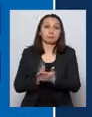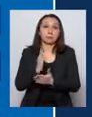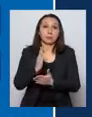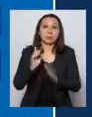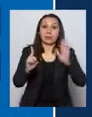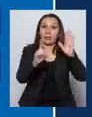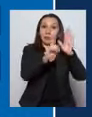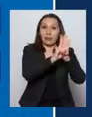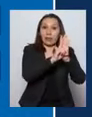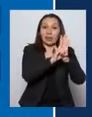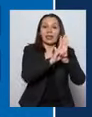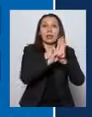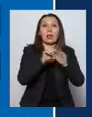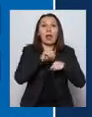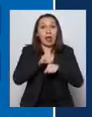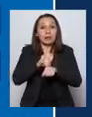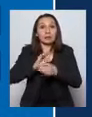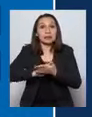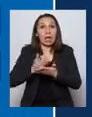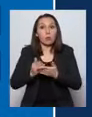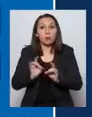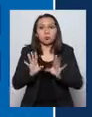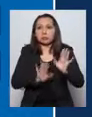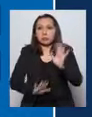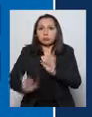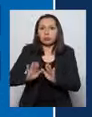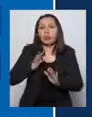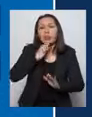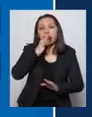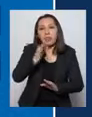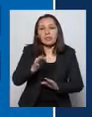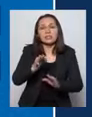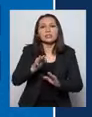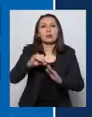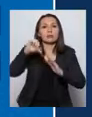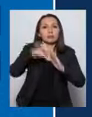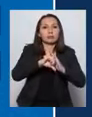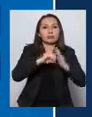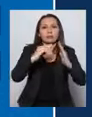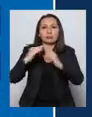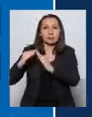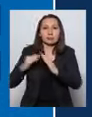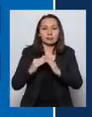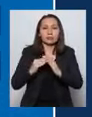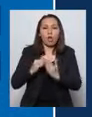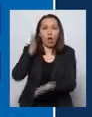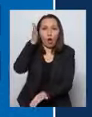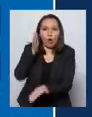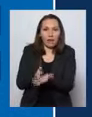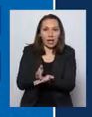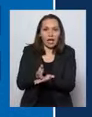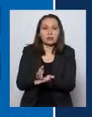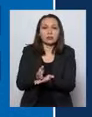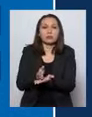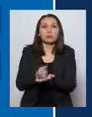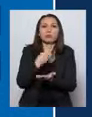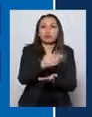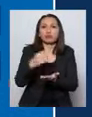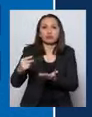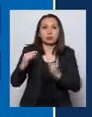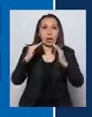decreto de la alerta sanitaria se ha definido una cuarentena obligatoria en sus